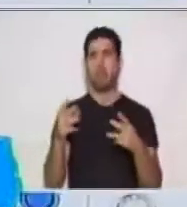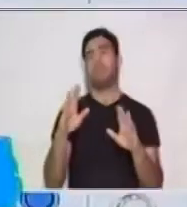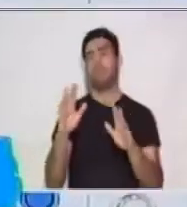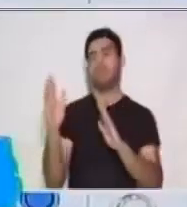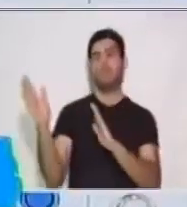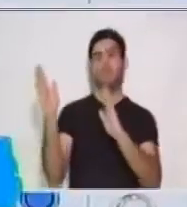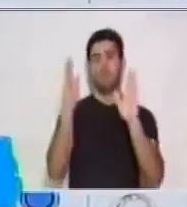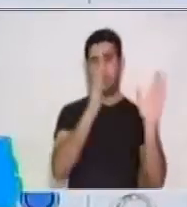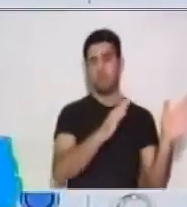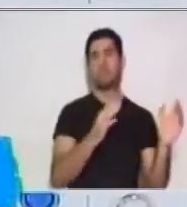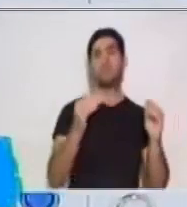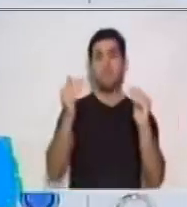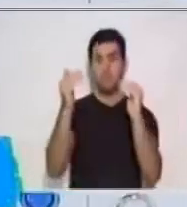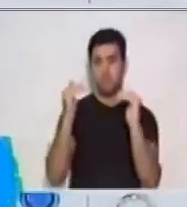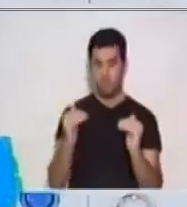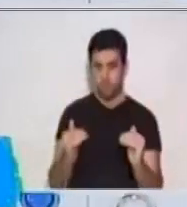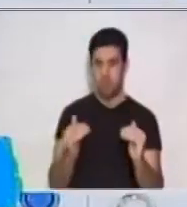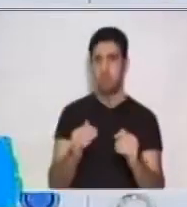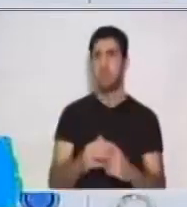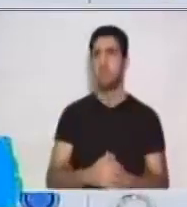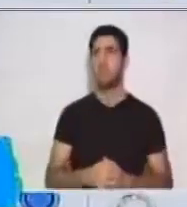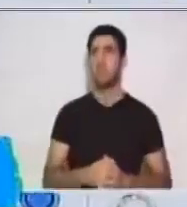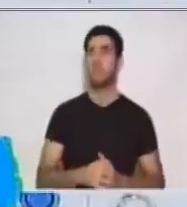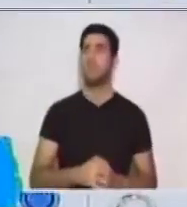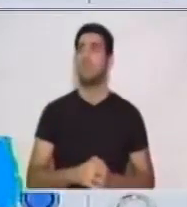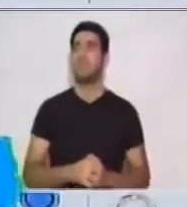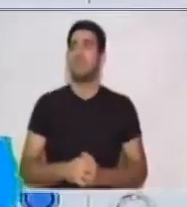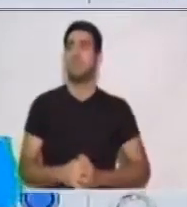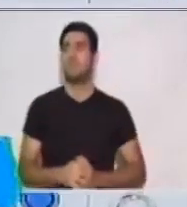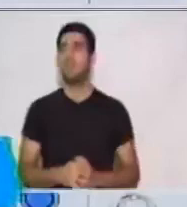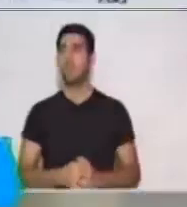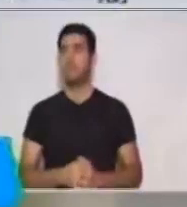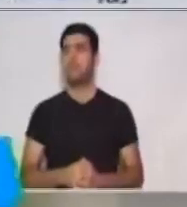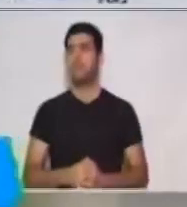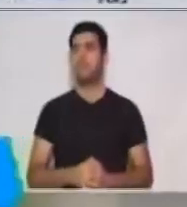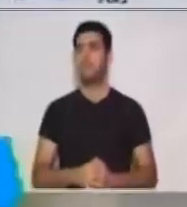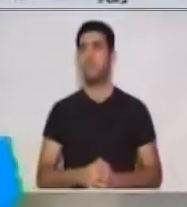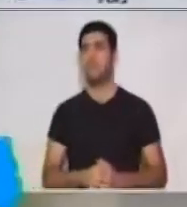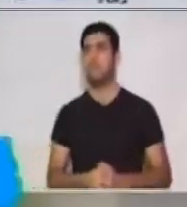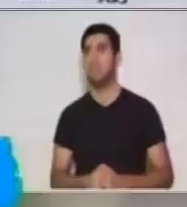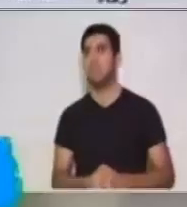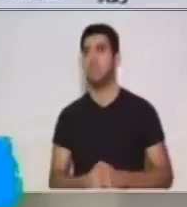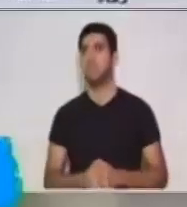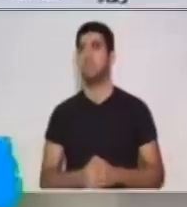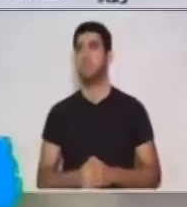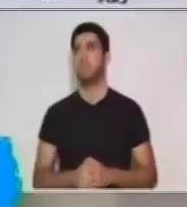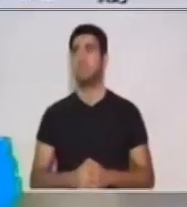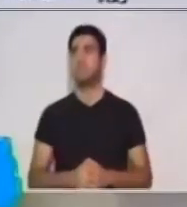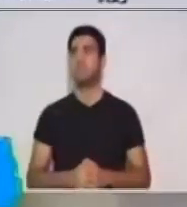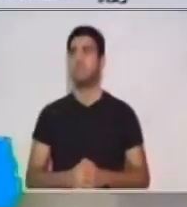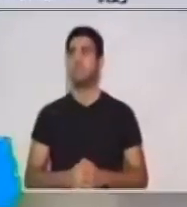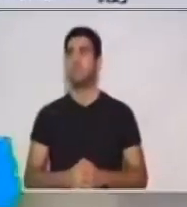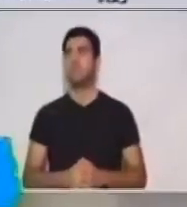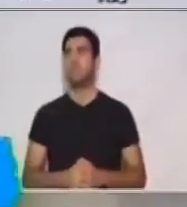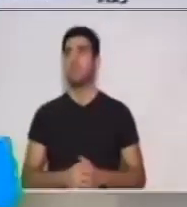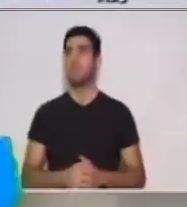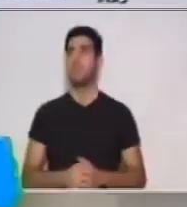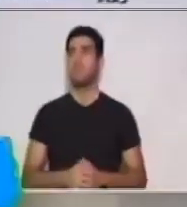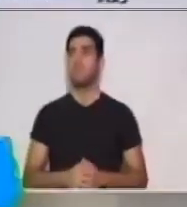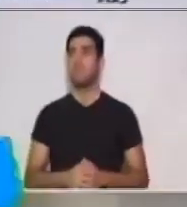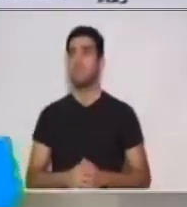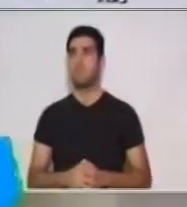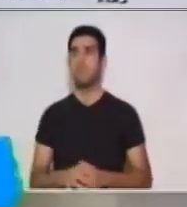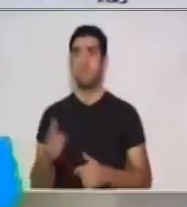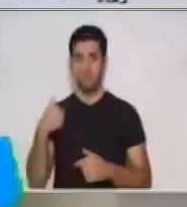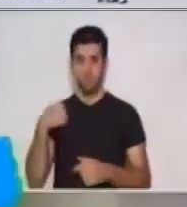la fracción puedo hacerlo también, ¿verdad? Lo podemos hacer, ya lo hicimos con